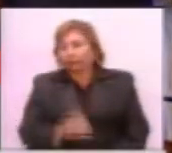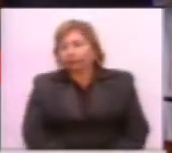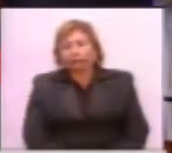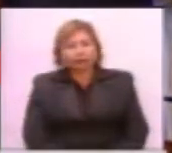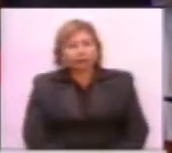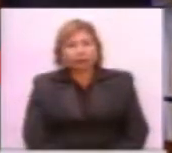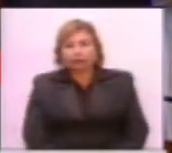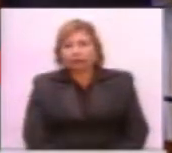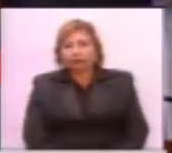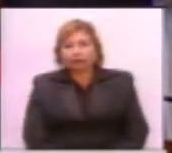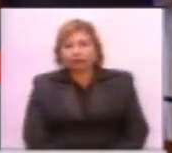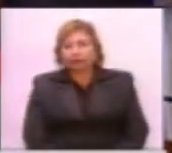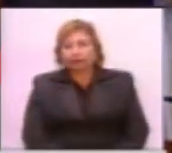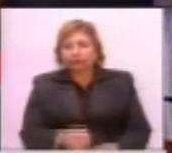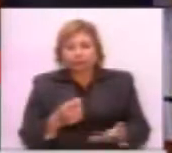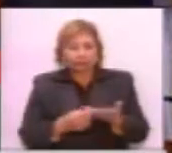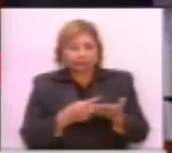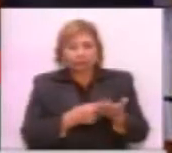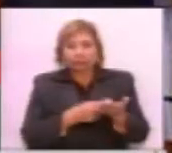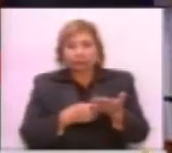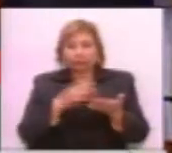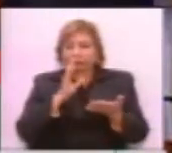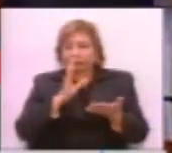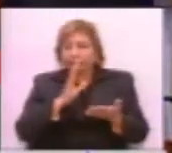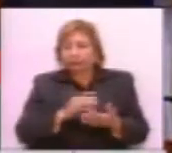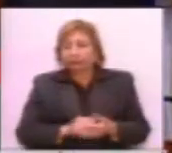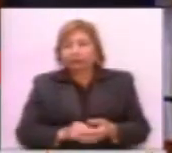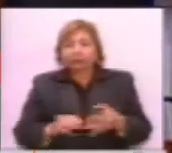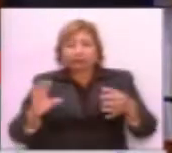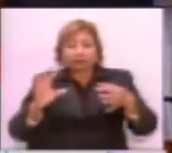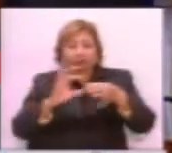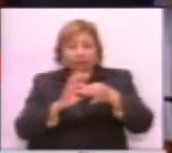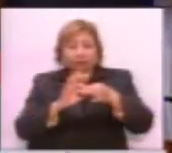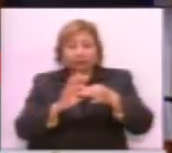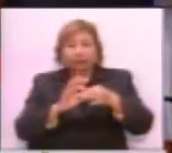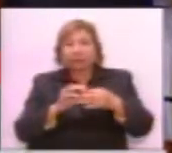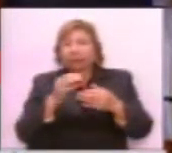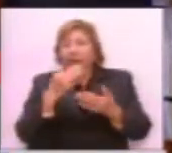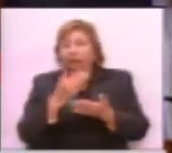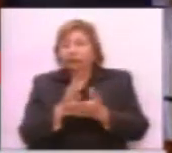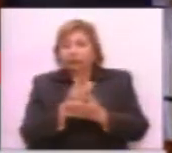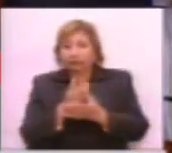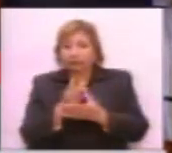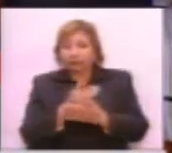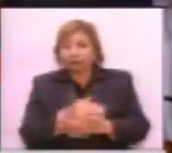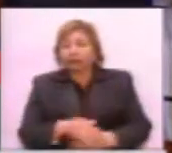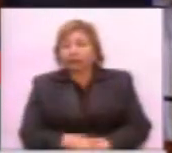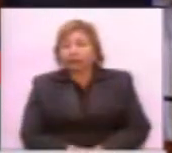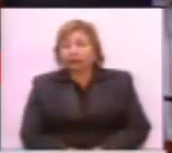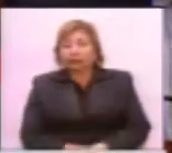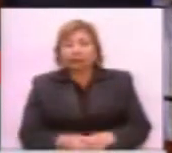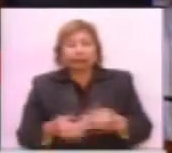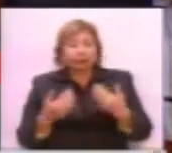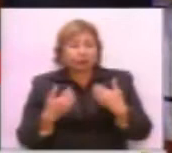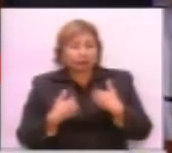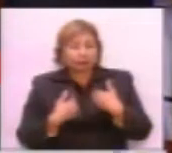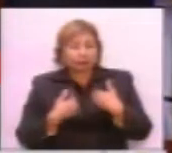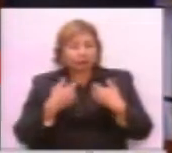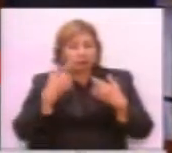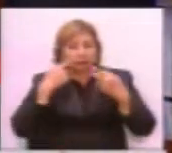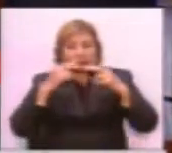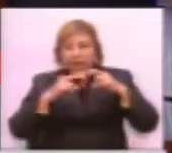Se habla, señores congresistas, que la unidad de inteligencia financiera tiene que investigar a